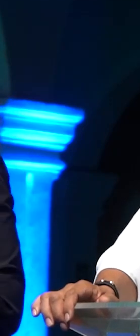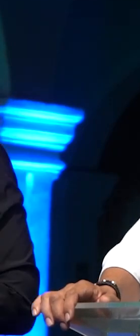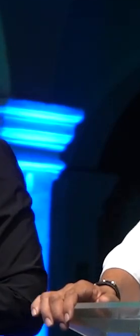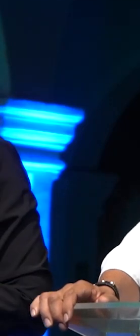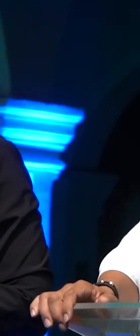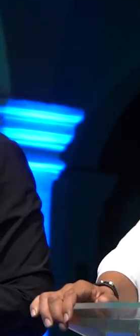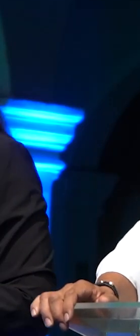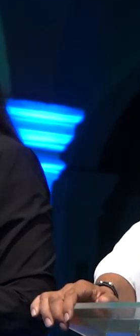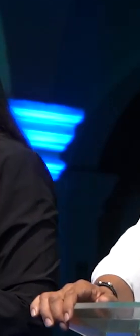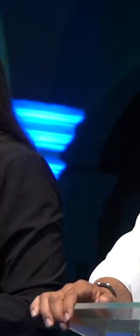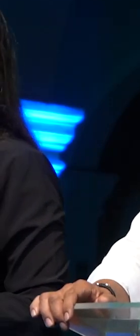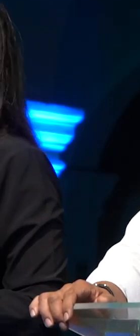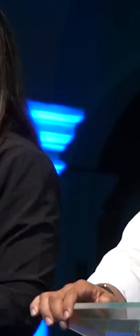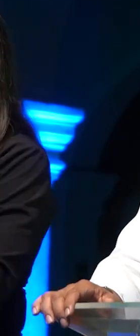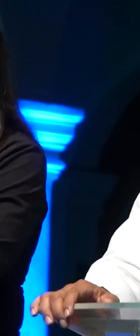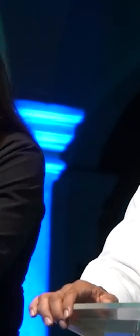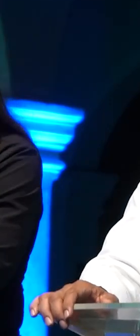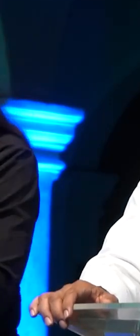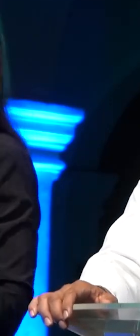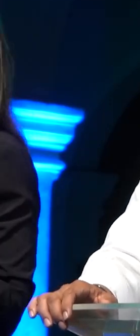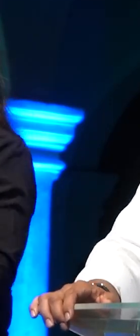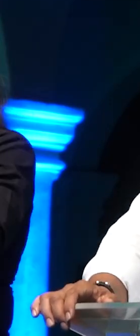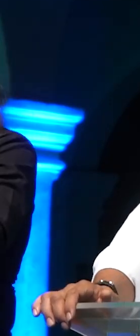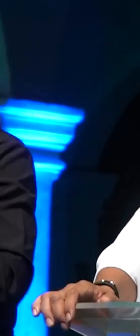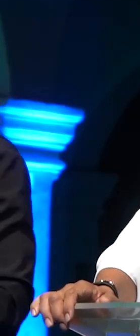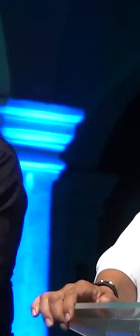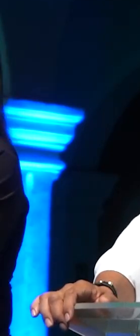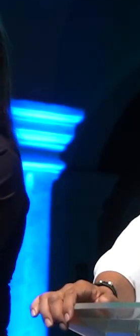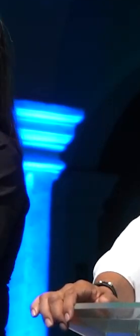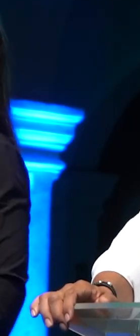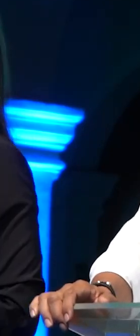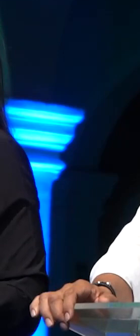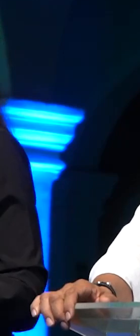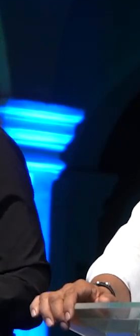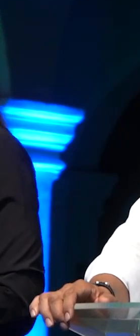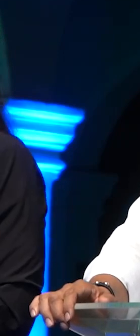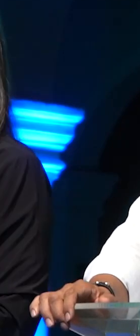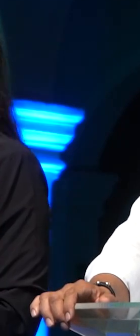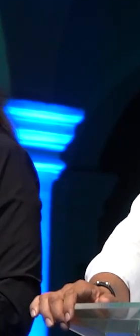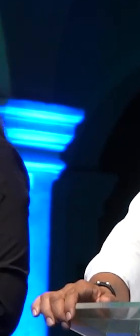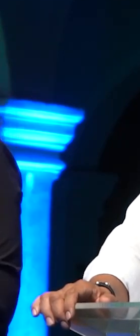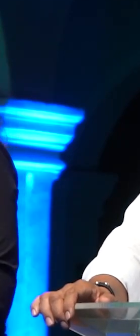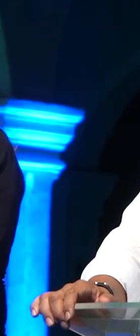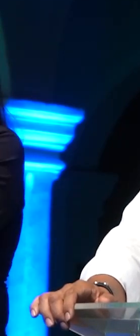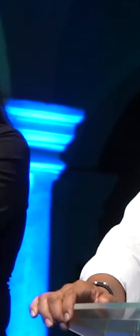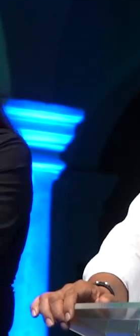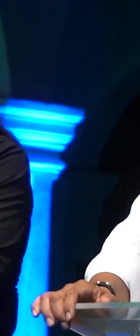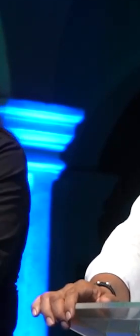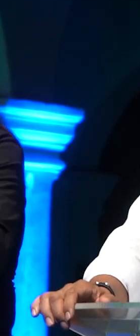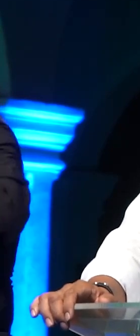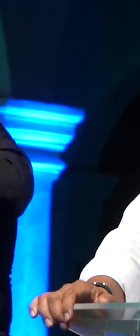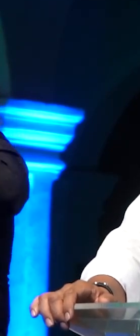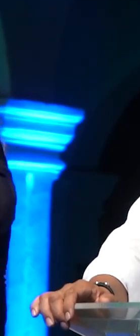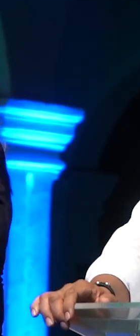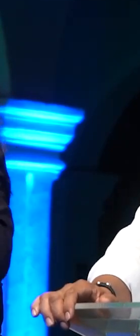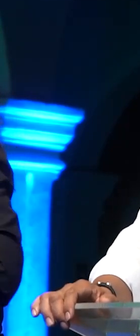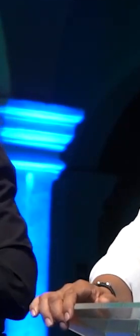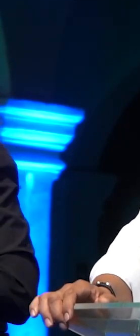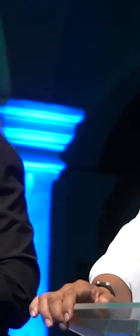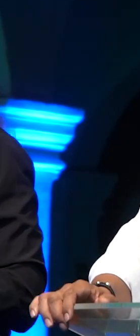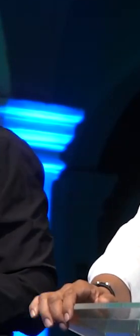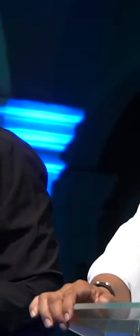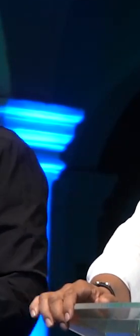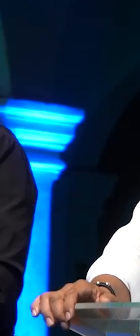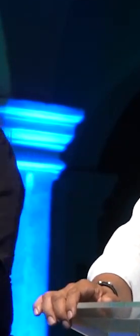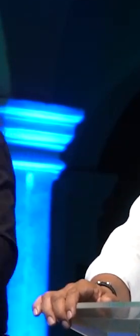también hay talento para la investigación, para la ciencia, que hay hombres y mujeres comprometidos que tienen esa capacidad de sobreponerse